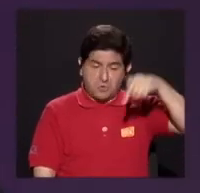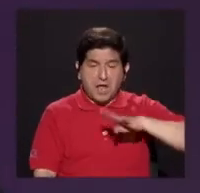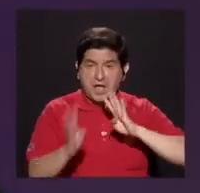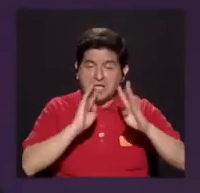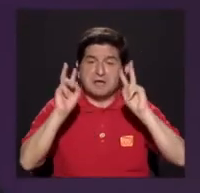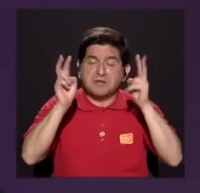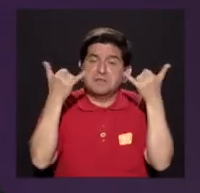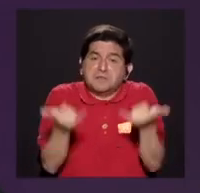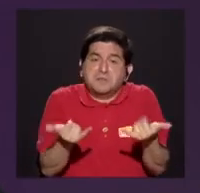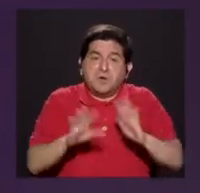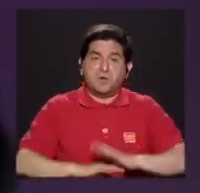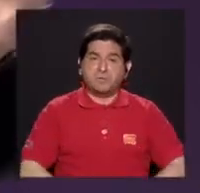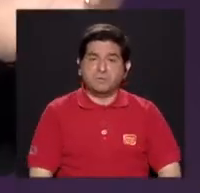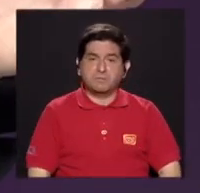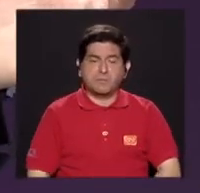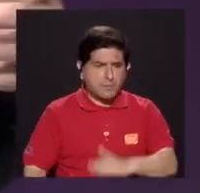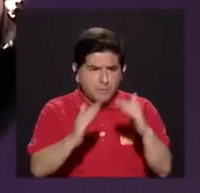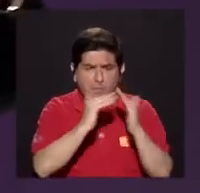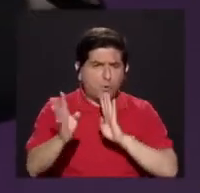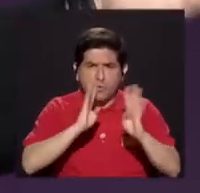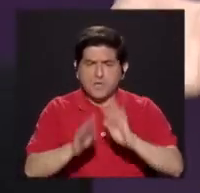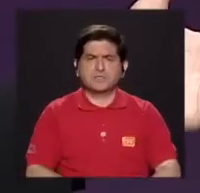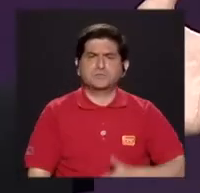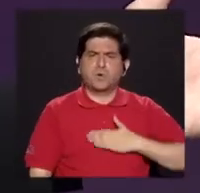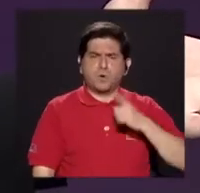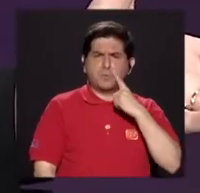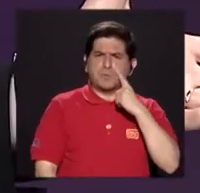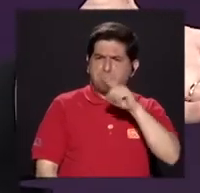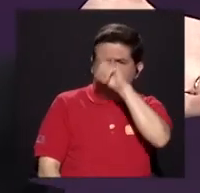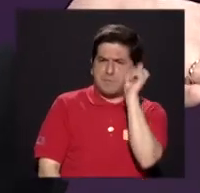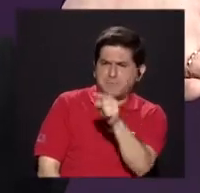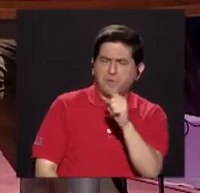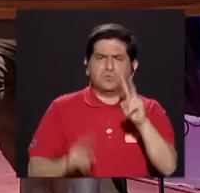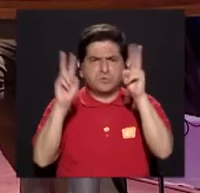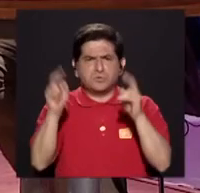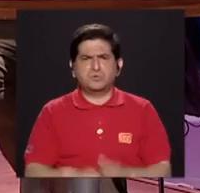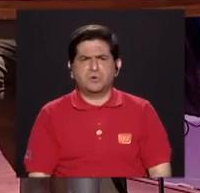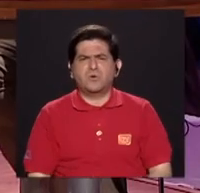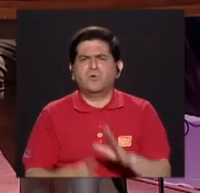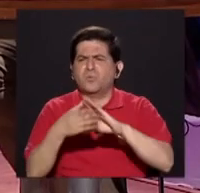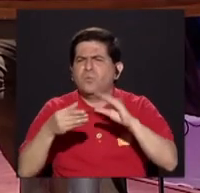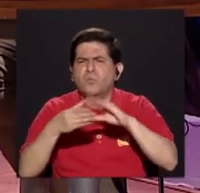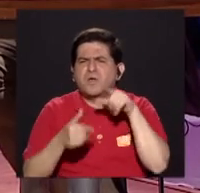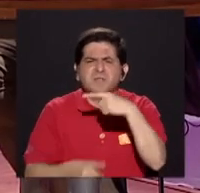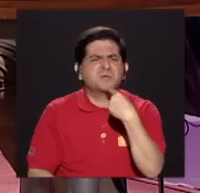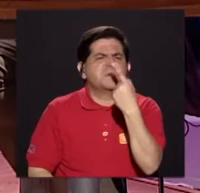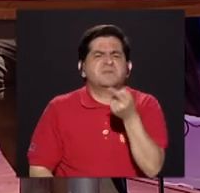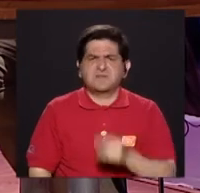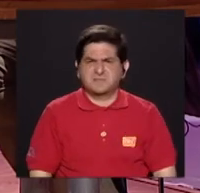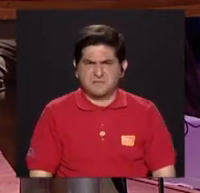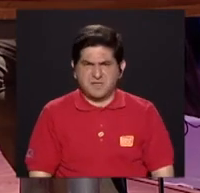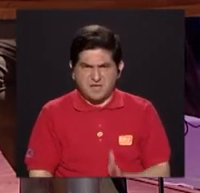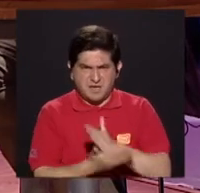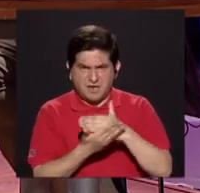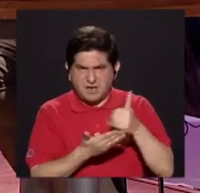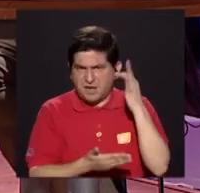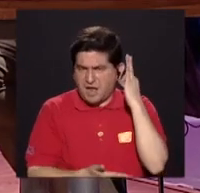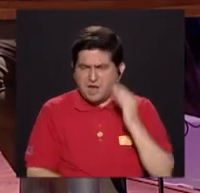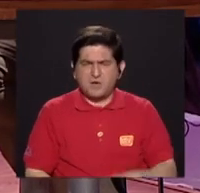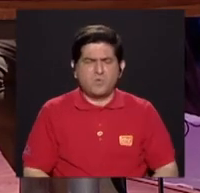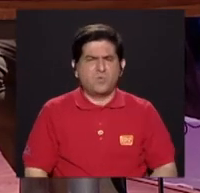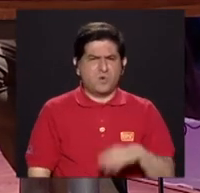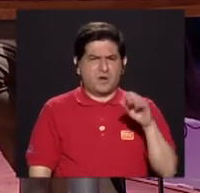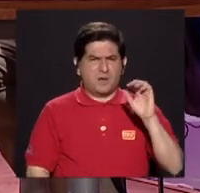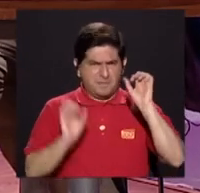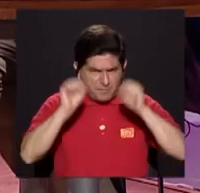Sí. ¿Verdad? La población habló del tema. Mi papá me preguntó del tema. Uh-huh. Me dijo, y contame, de todo eso que dijeron, ¿será que alguna mujer preside o no?